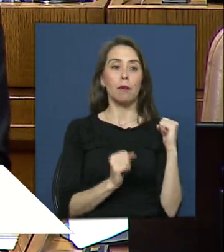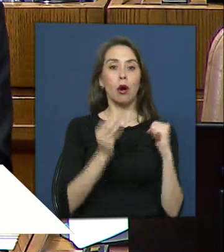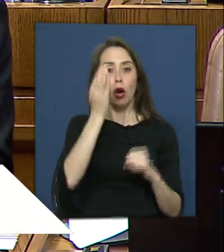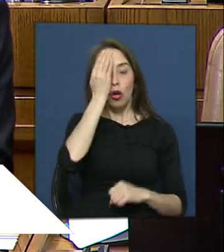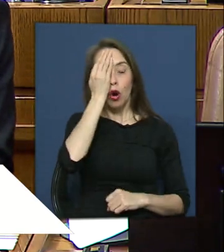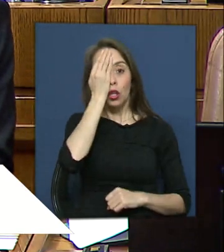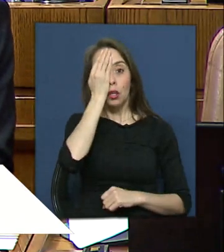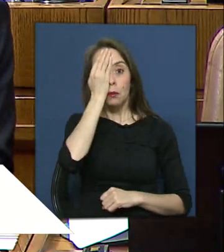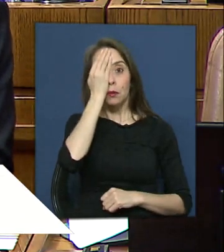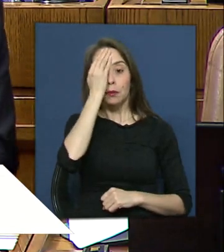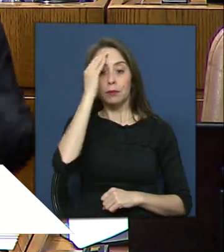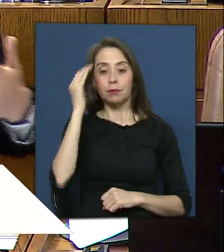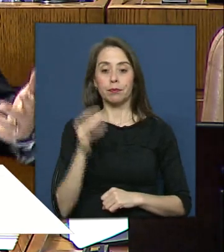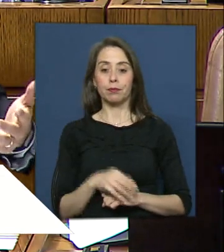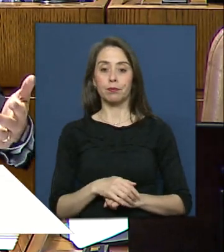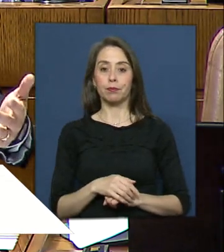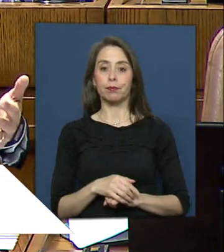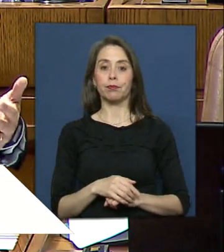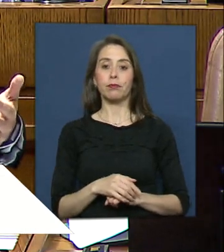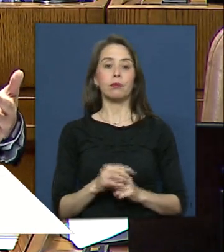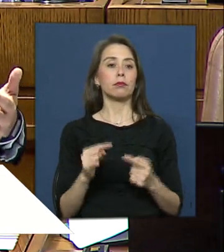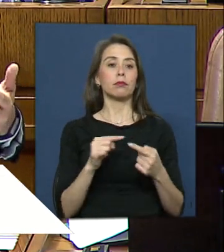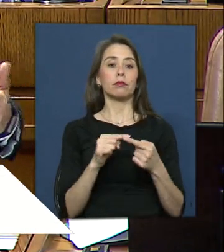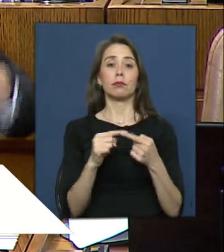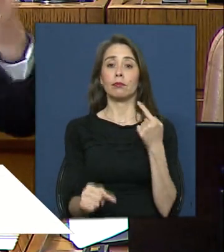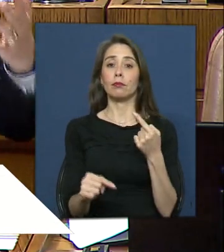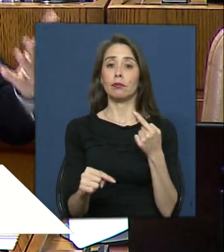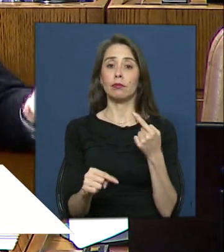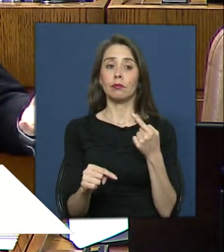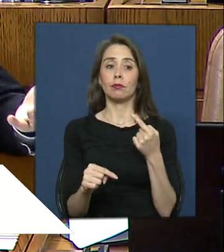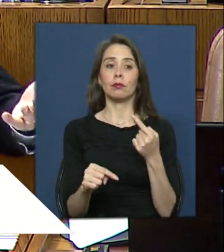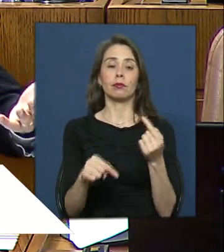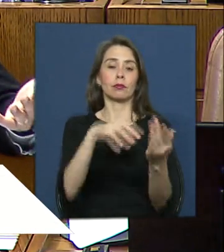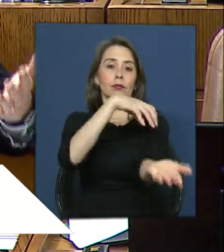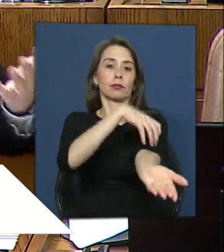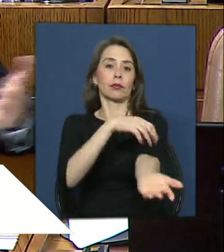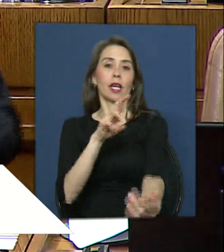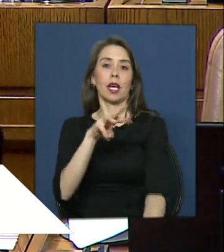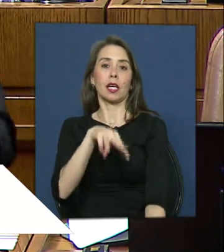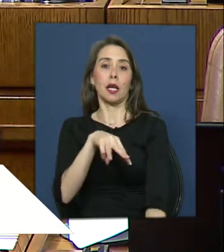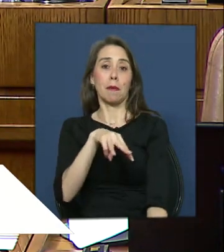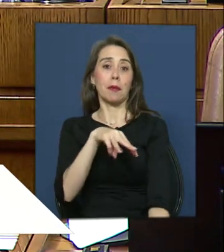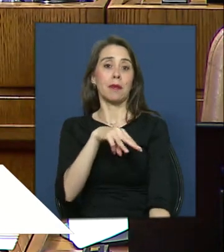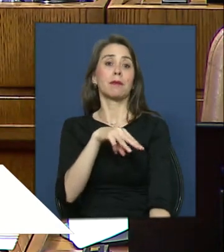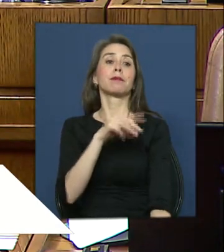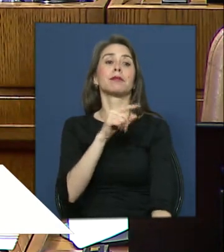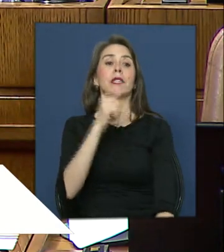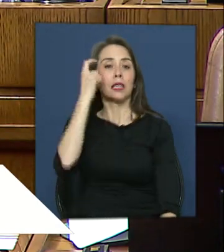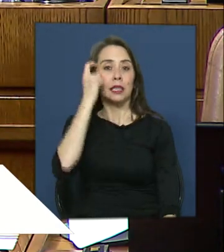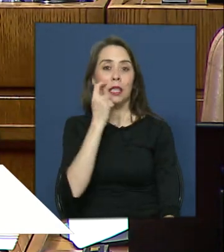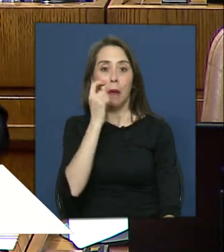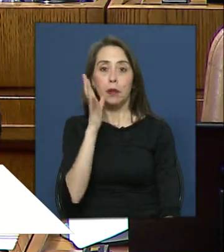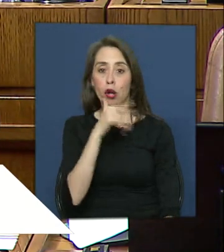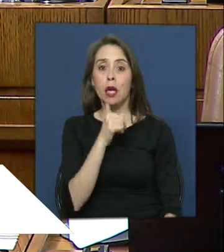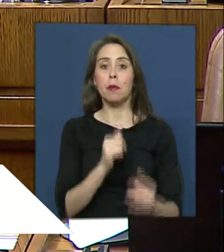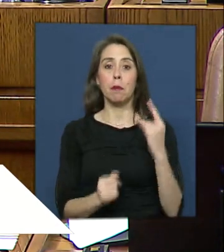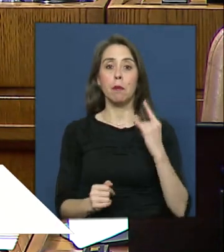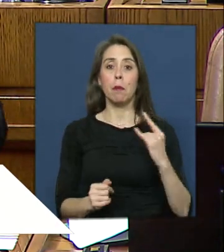Coquimbo. ¿Dónde no calza tampoco esto? En la región metropolitana, en varias zonas. San Bernardo,